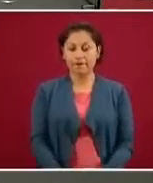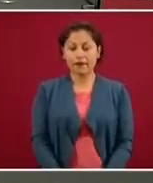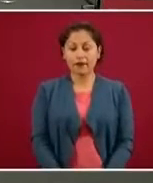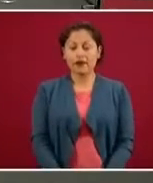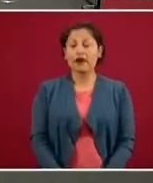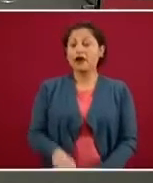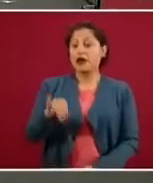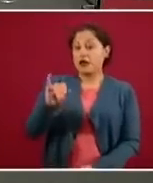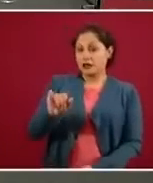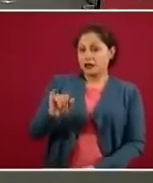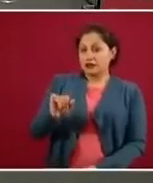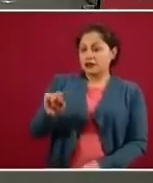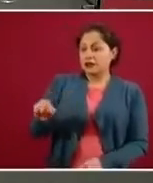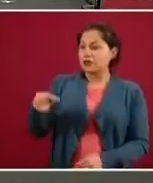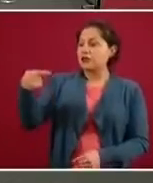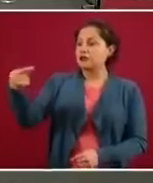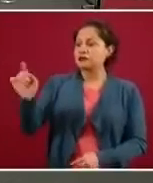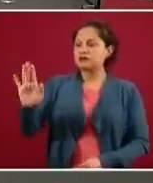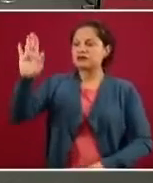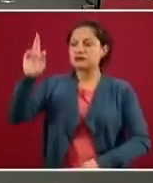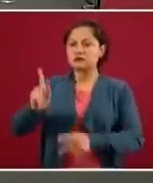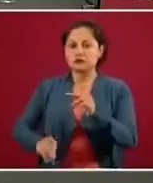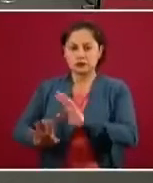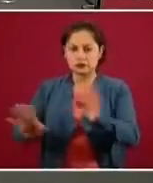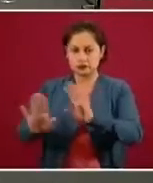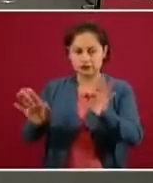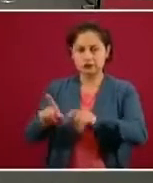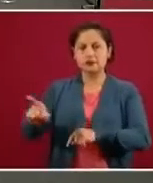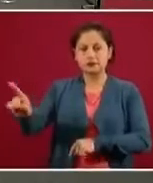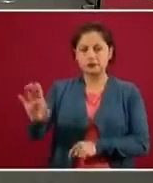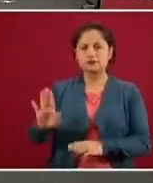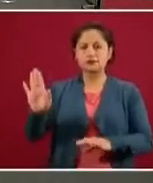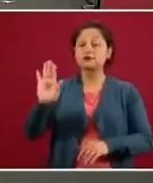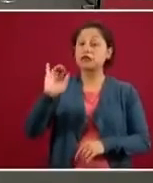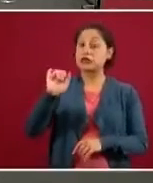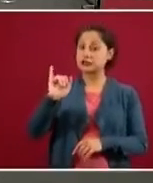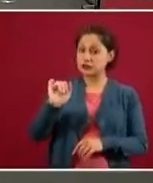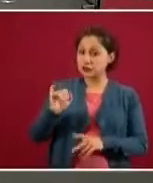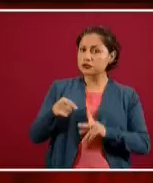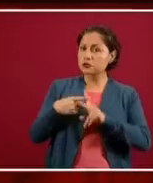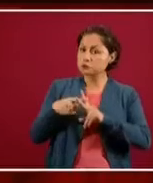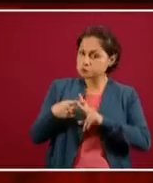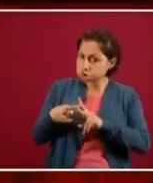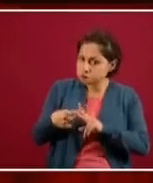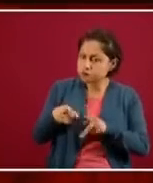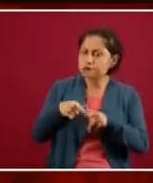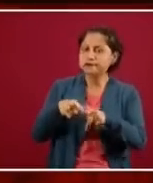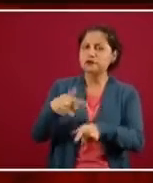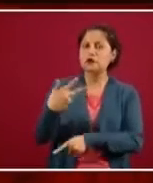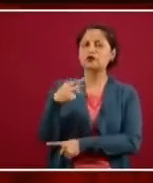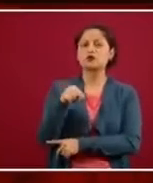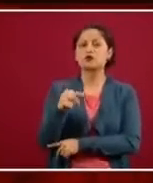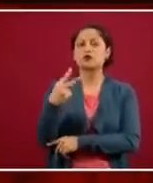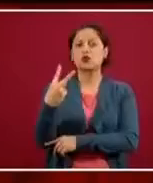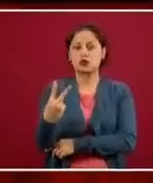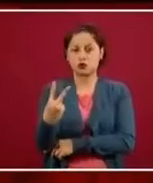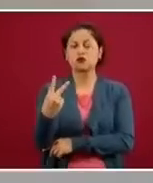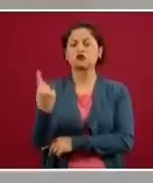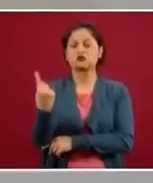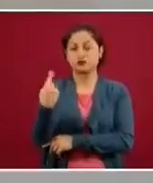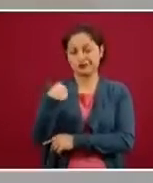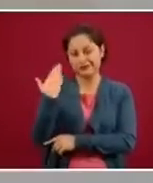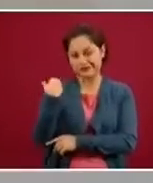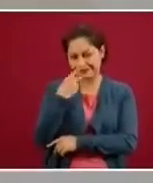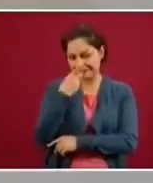Sí, no nos saltemos nada más para abordar esto. Sí, es una estimación, sí seguimos con 8.2. Acabo de decir, a respuesta a la primera pregunta, cada semana esto